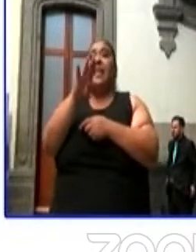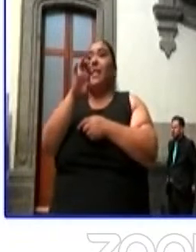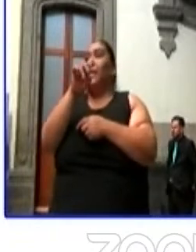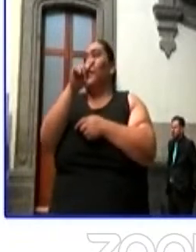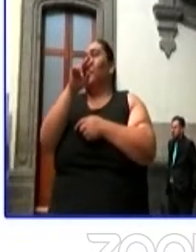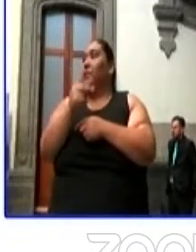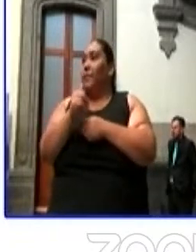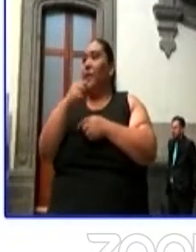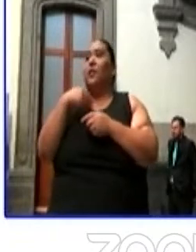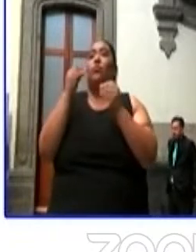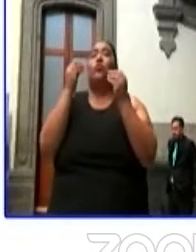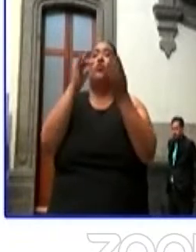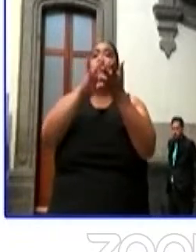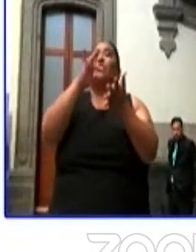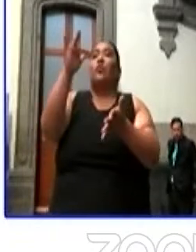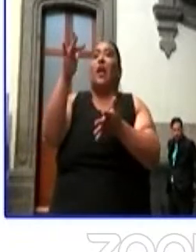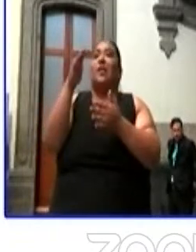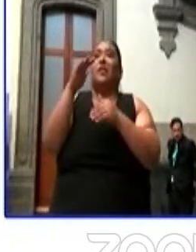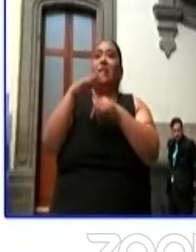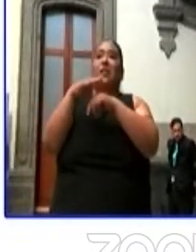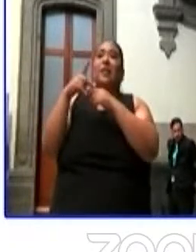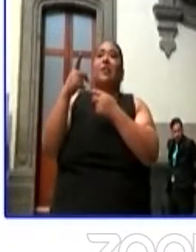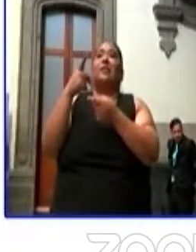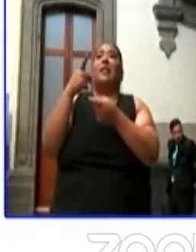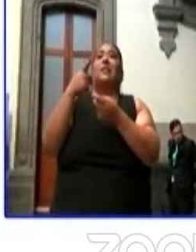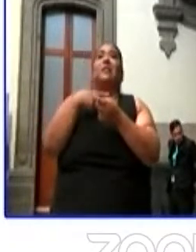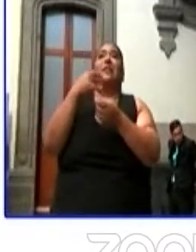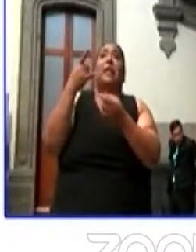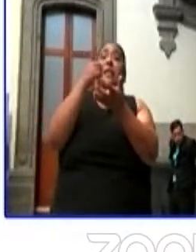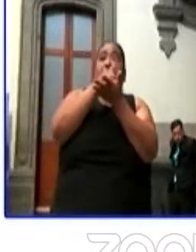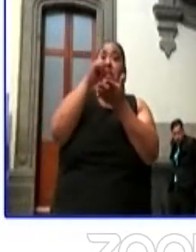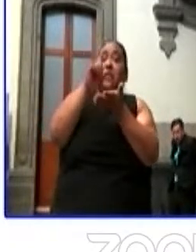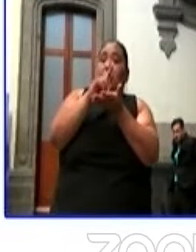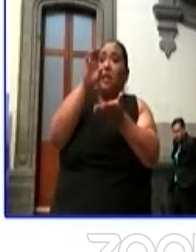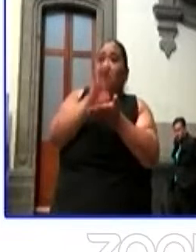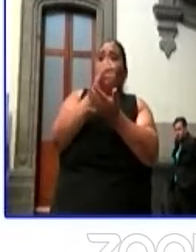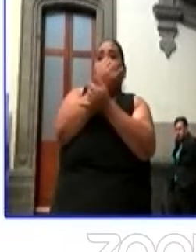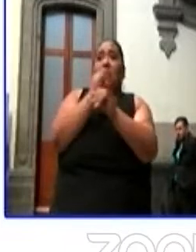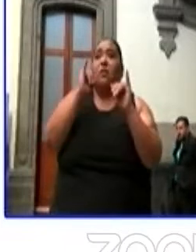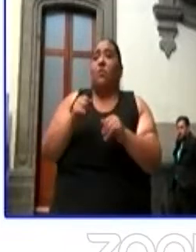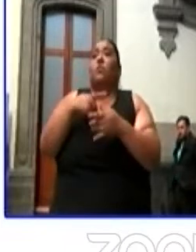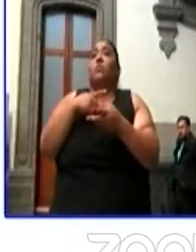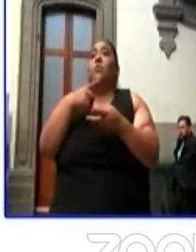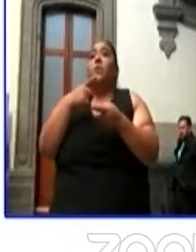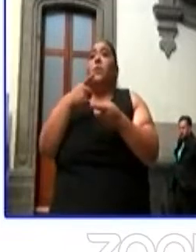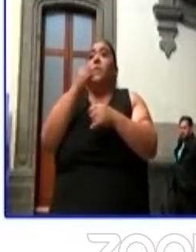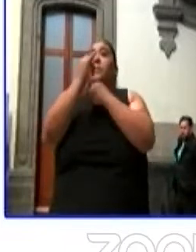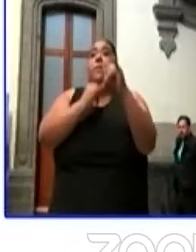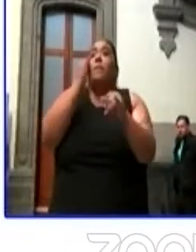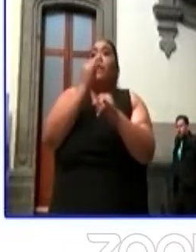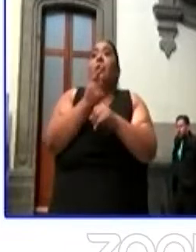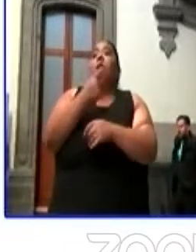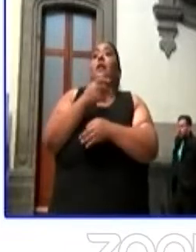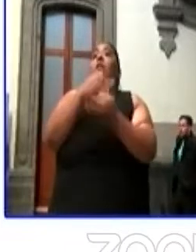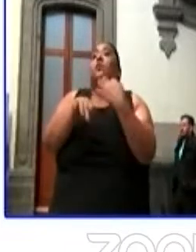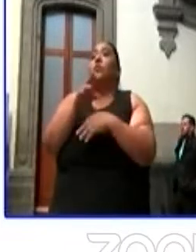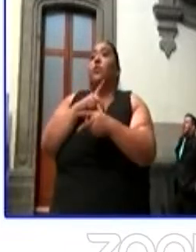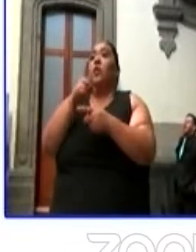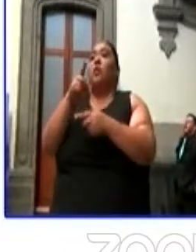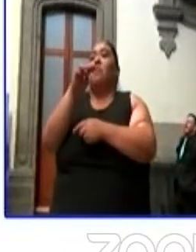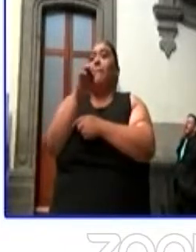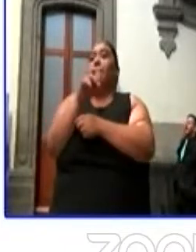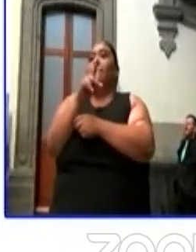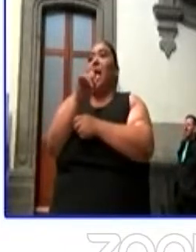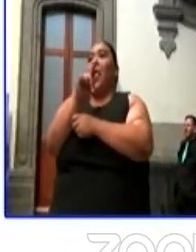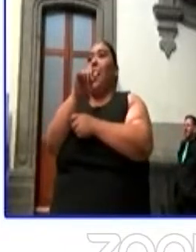Liz, muchísimas gracias, de Disability Rights International. Raúl Montoya, de Colectivo Chucán. Alma Cristina